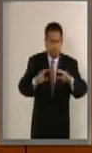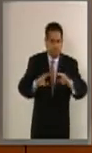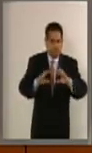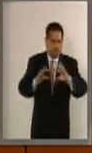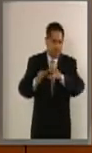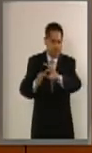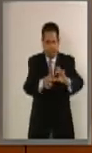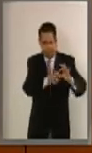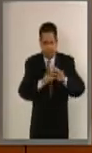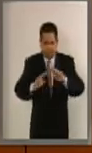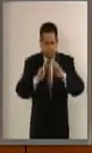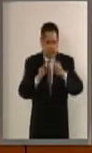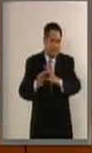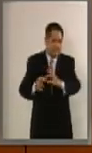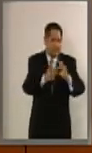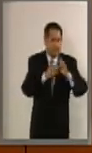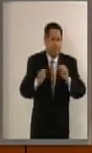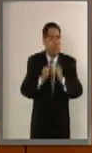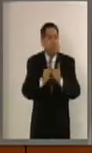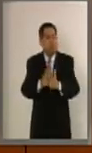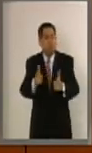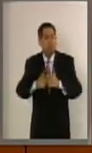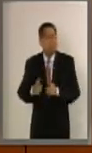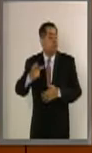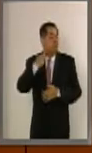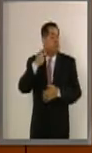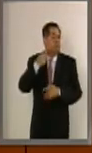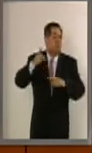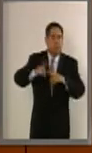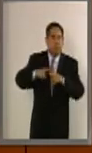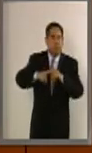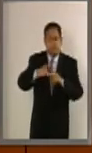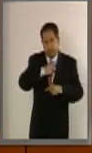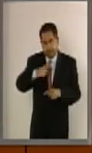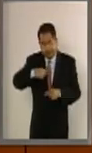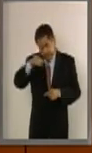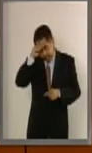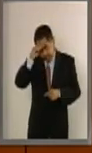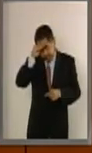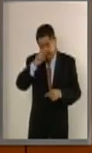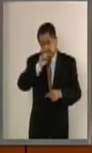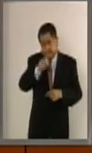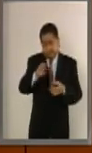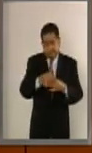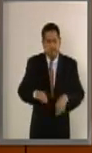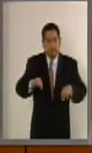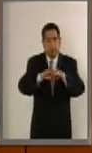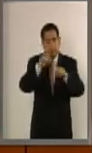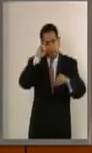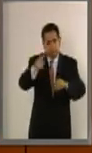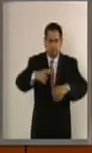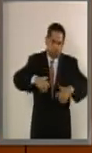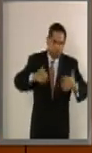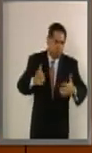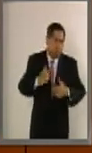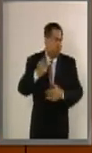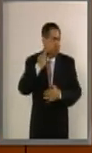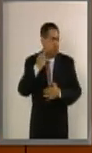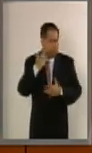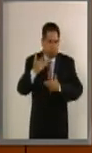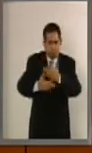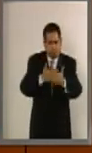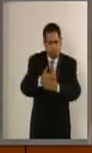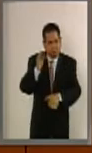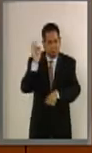tragedia está provocando entre las fuerzas políticas debe servirnos también para diseñar políticas